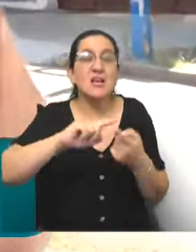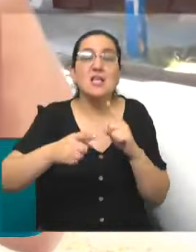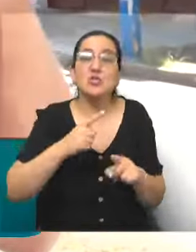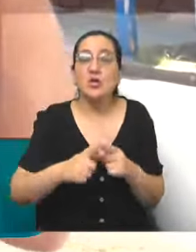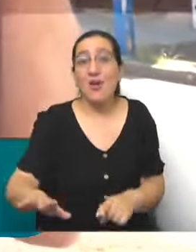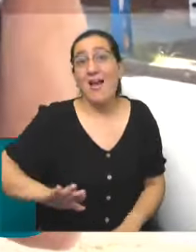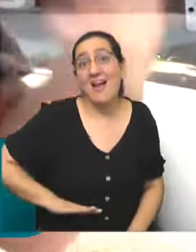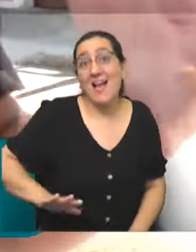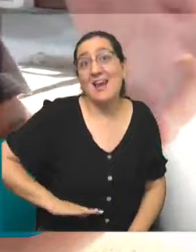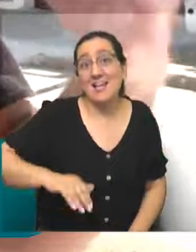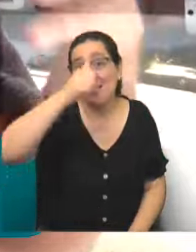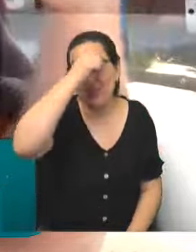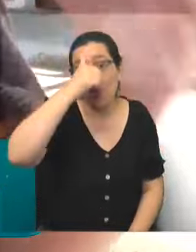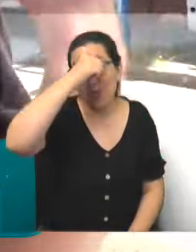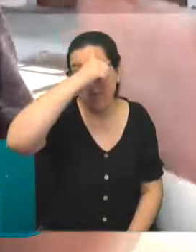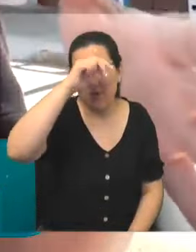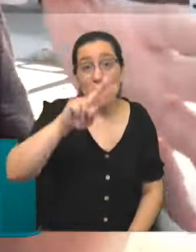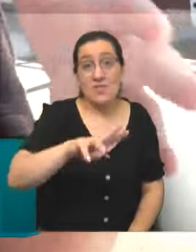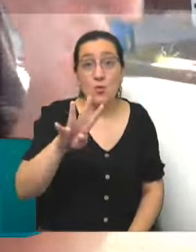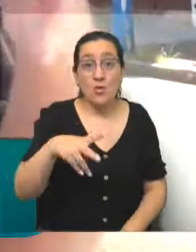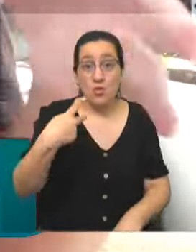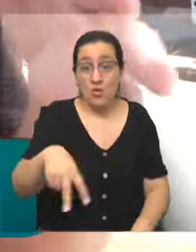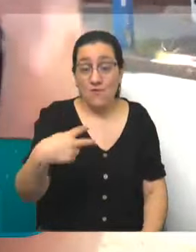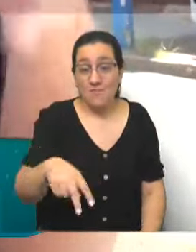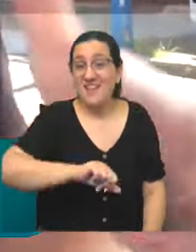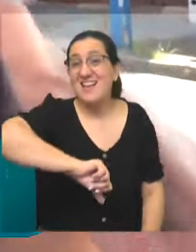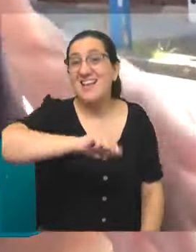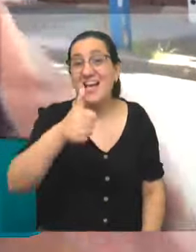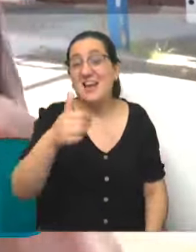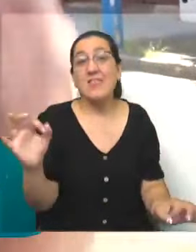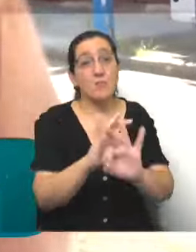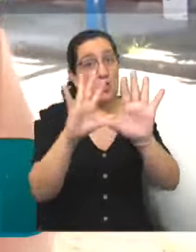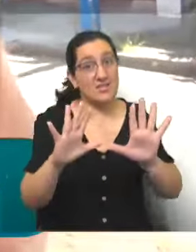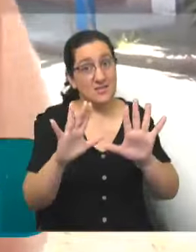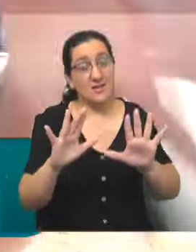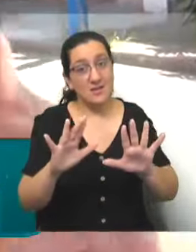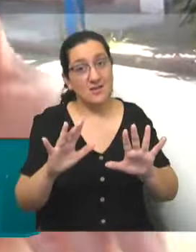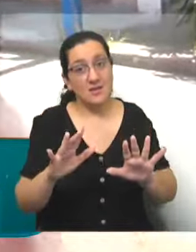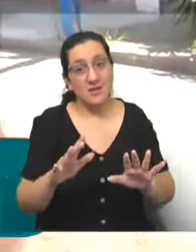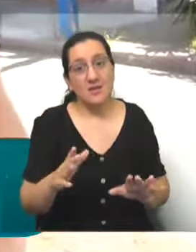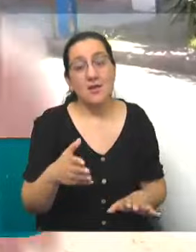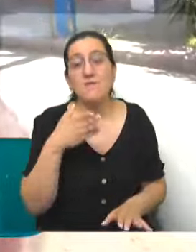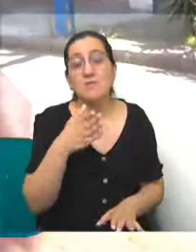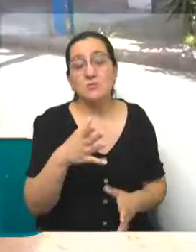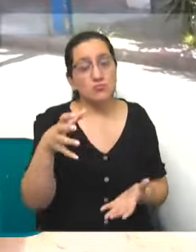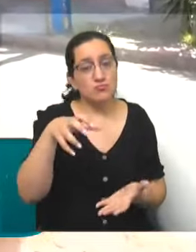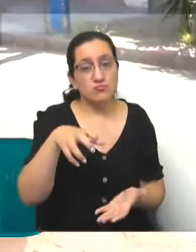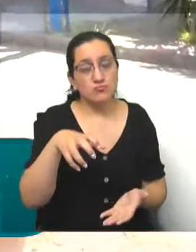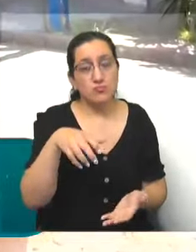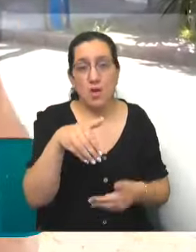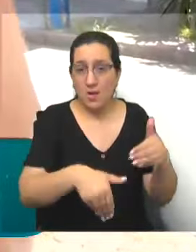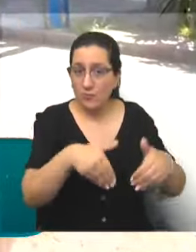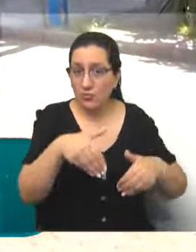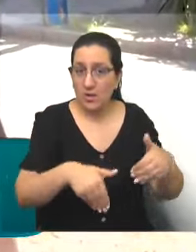las ganas de que el domingo 24 de noviembre gane la democracia y acudamos a una instancia electoral en